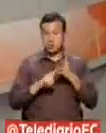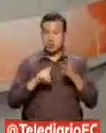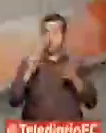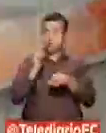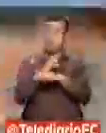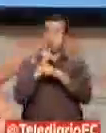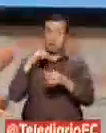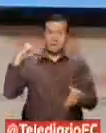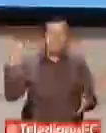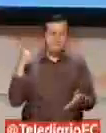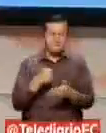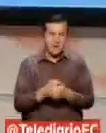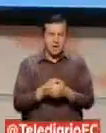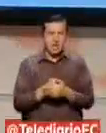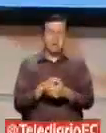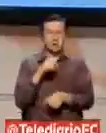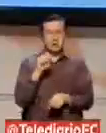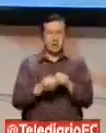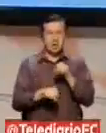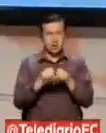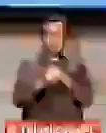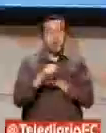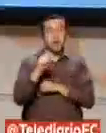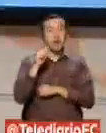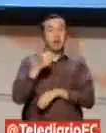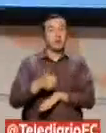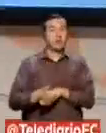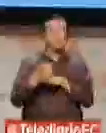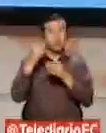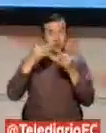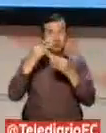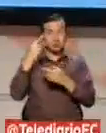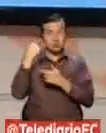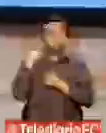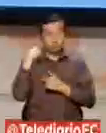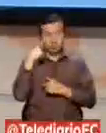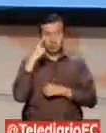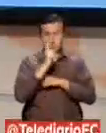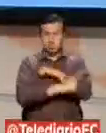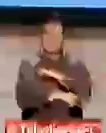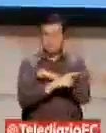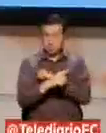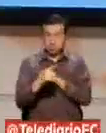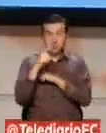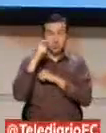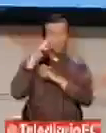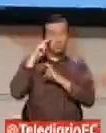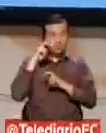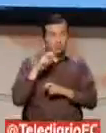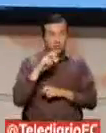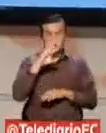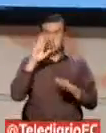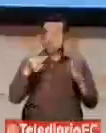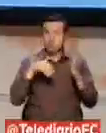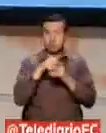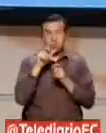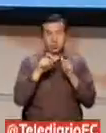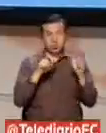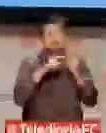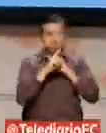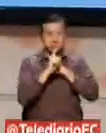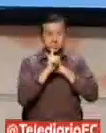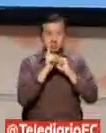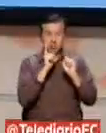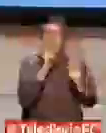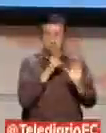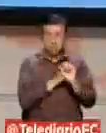Eso es una evidencia que está muy clara y que deberá las autoridades de justicia determinar las responsabilidades como tal. Hay que investigar a todos quienes participaron en la compra